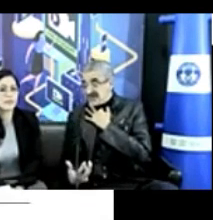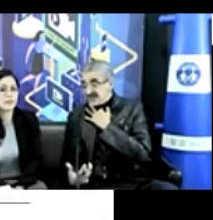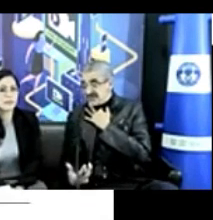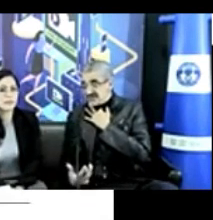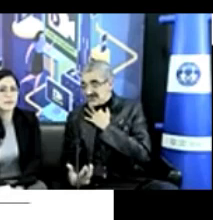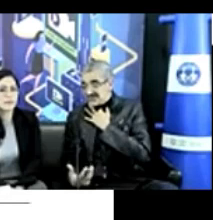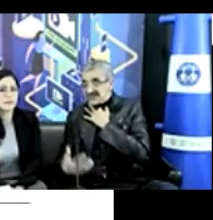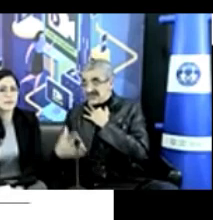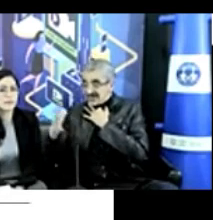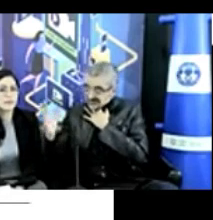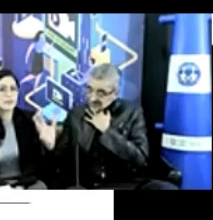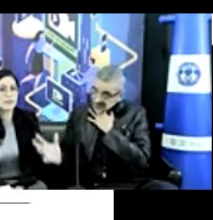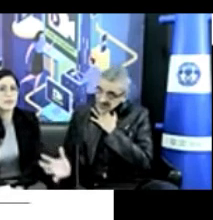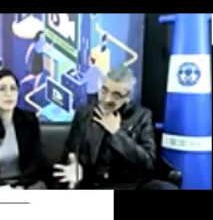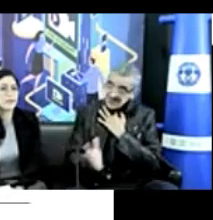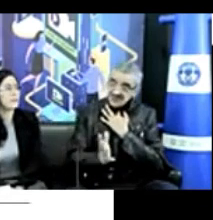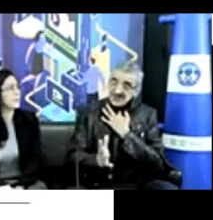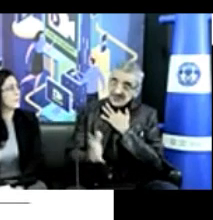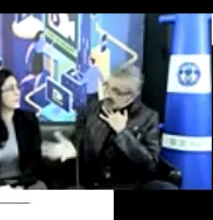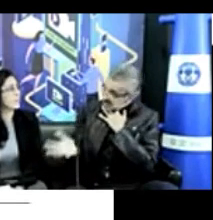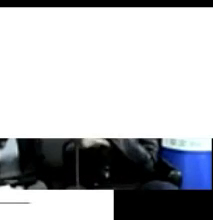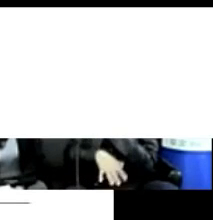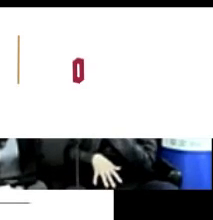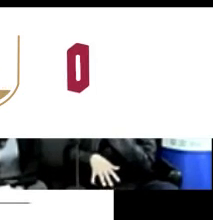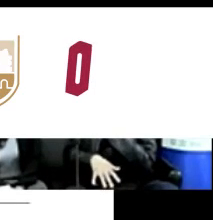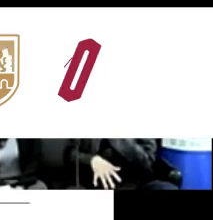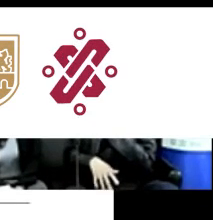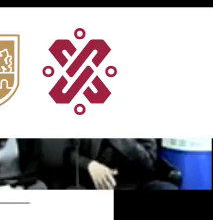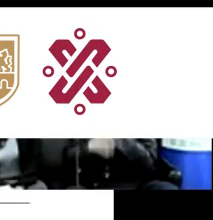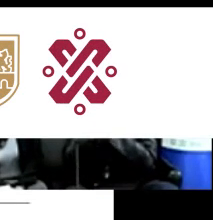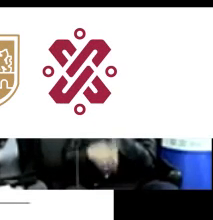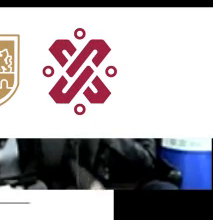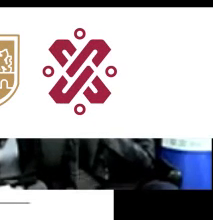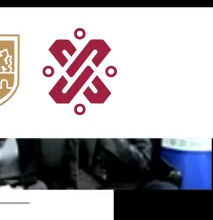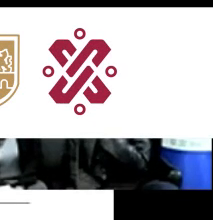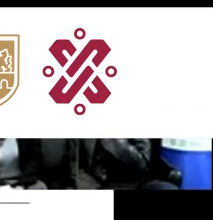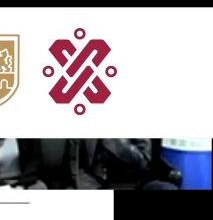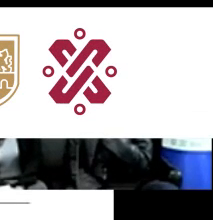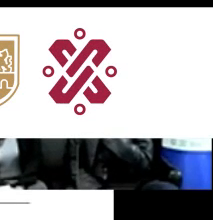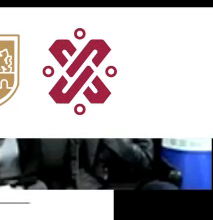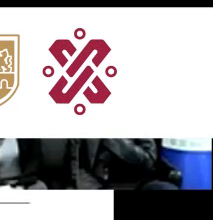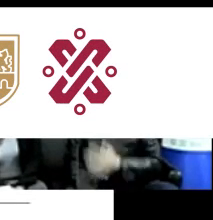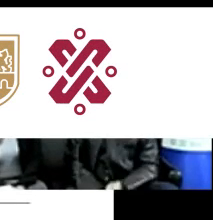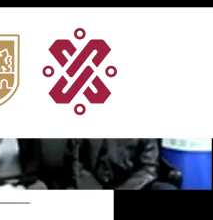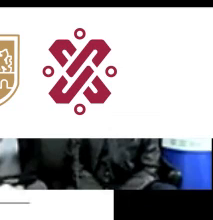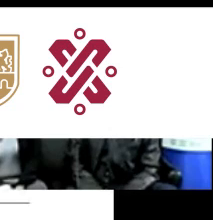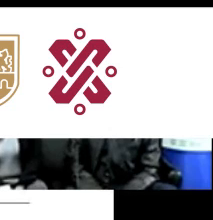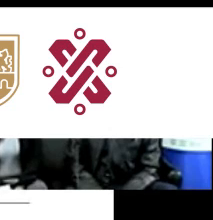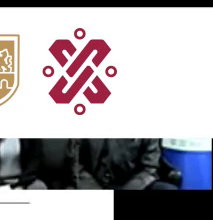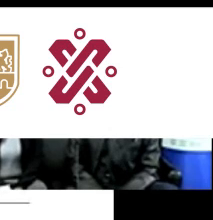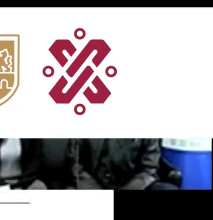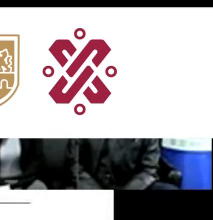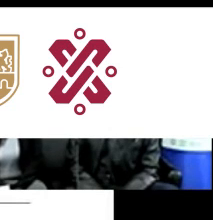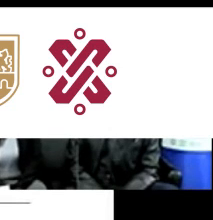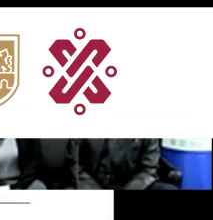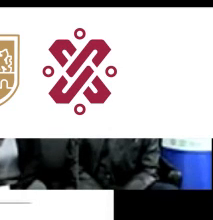captar a las personas y ellas nos canalizaban a estas personas para una intervención breve. Y que entonces si pasamos